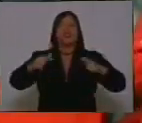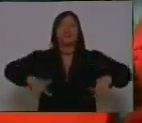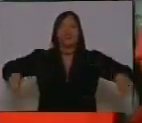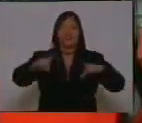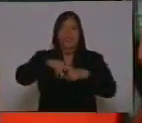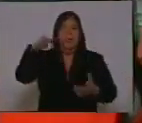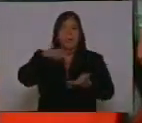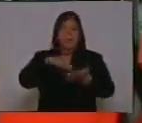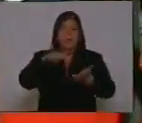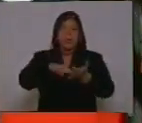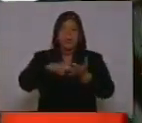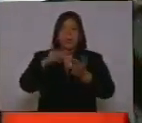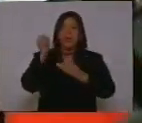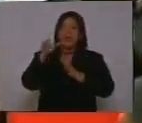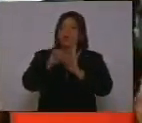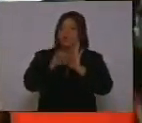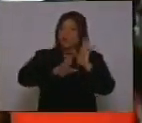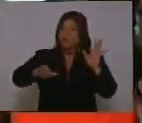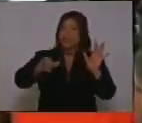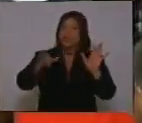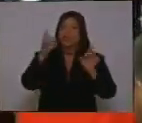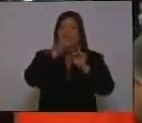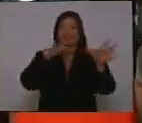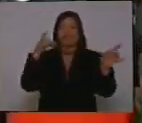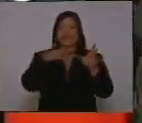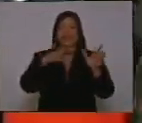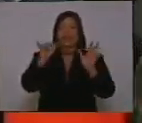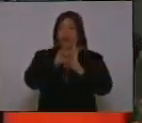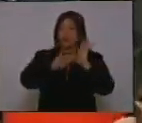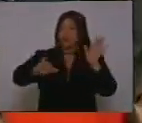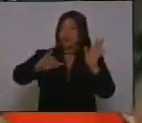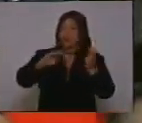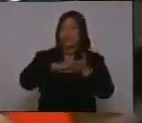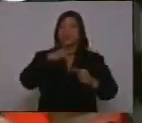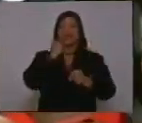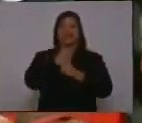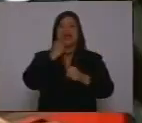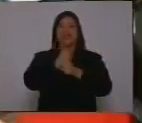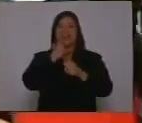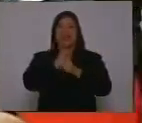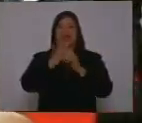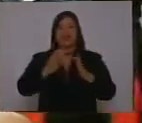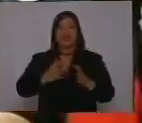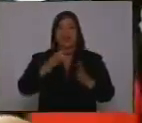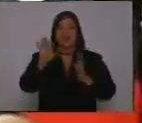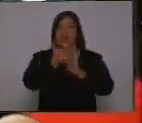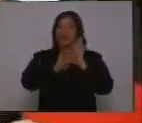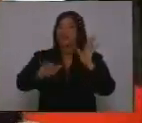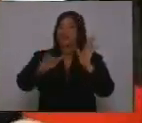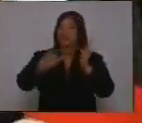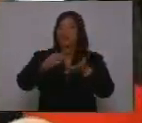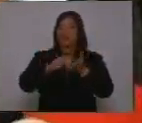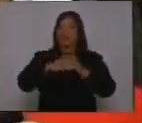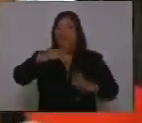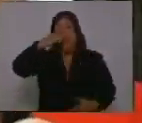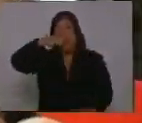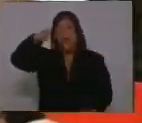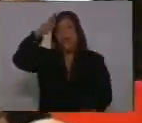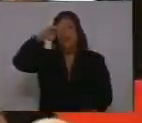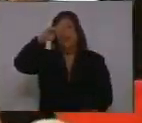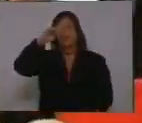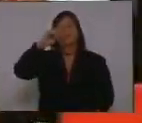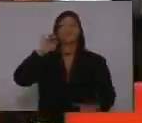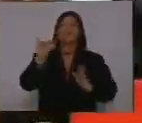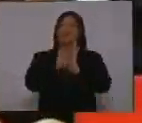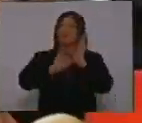la constituyente indígena, la constituyente trabajadora, la constituyente adulto mayor,